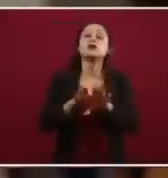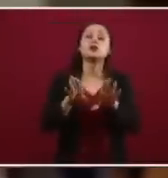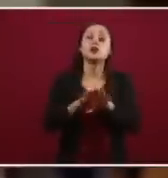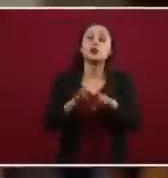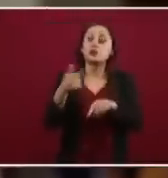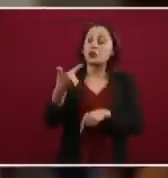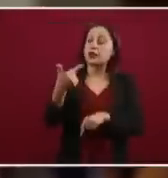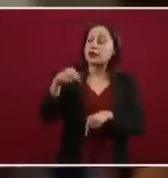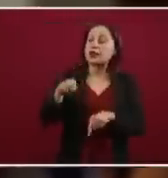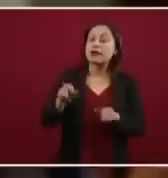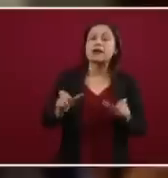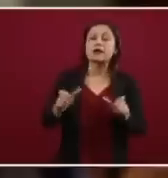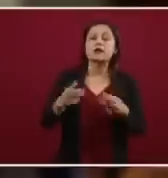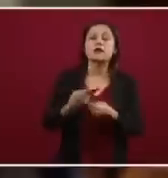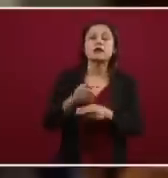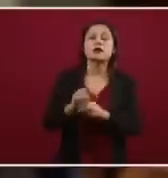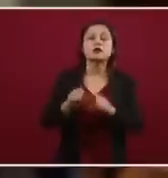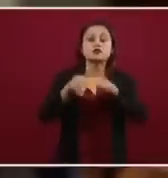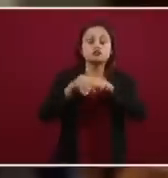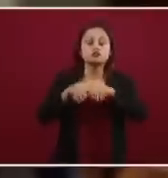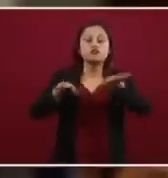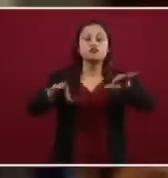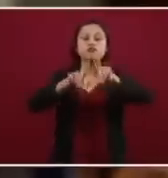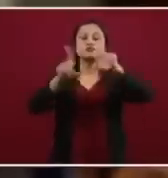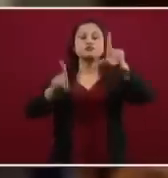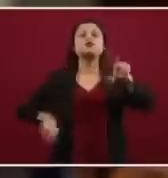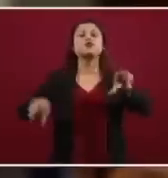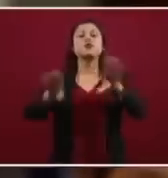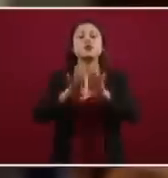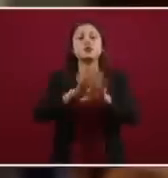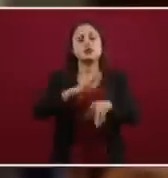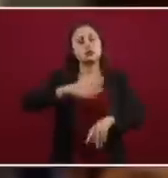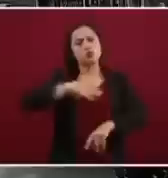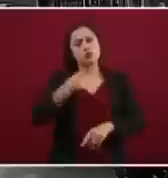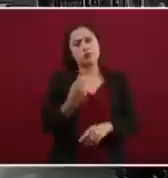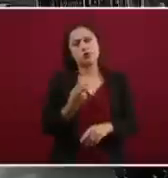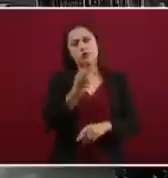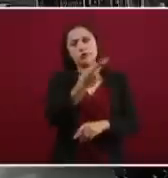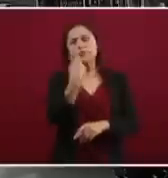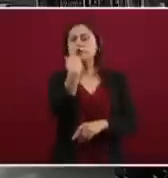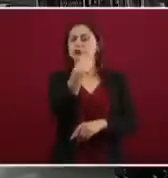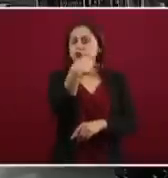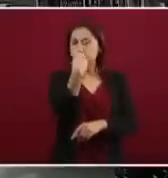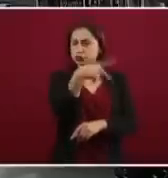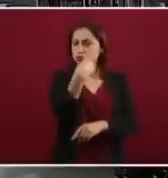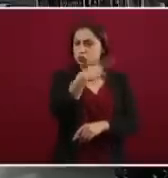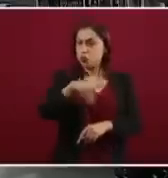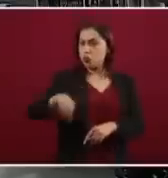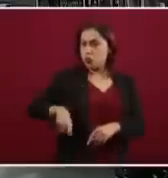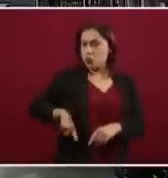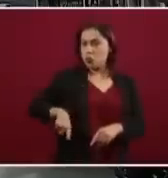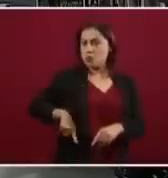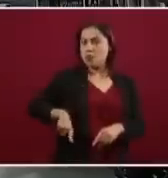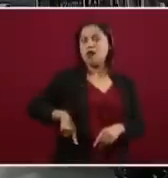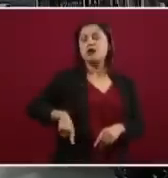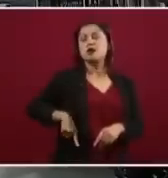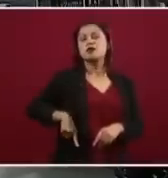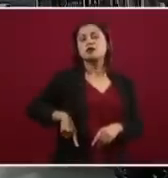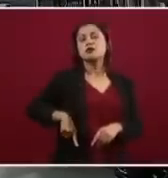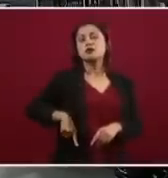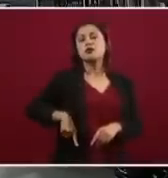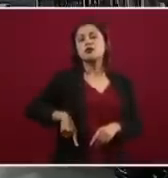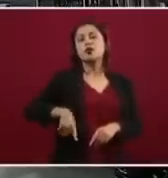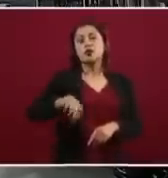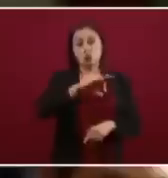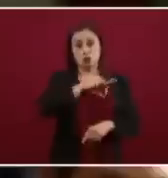país. Mi pregunta es si su gobierno está abierto a revisar la manera o los criterios